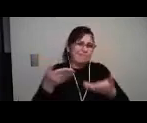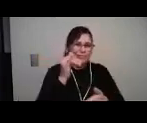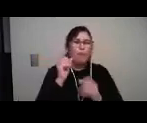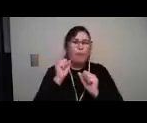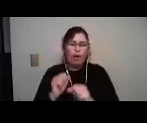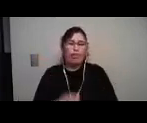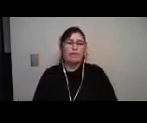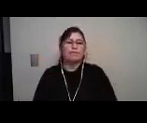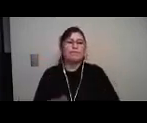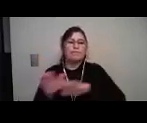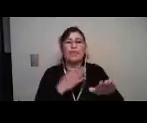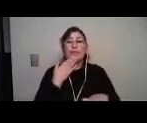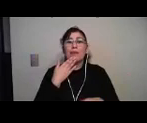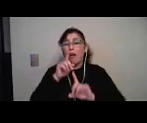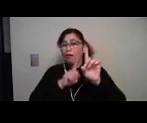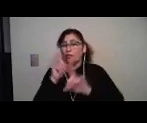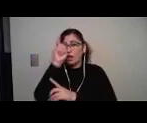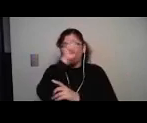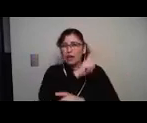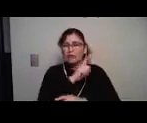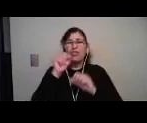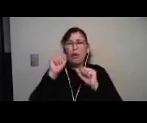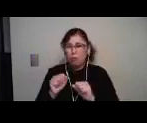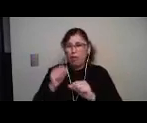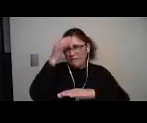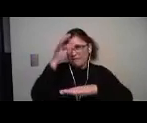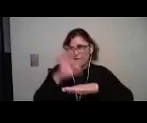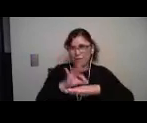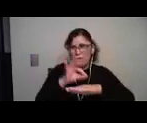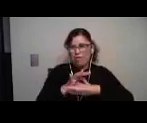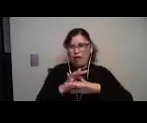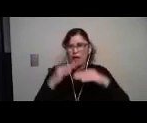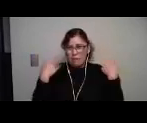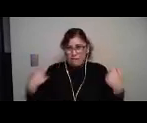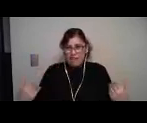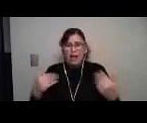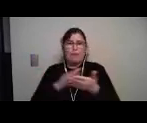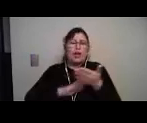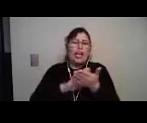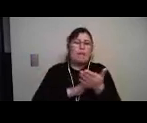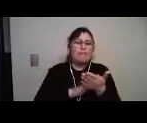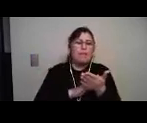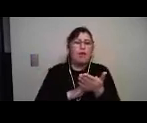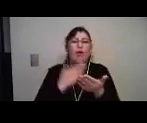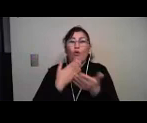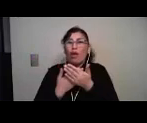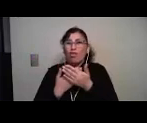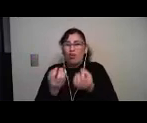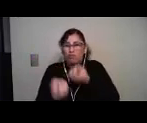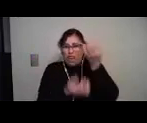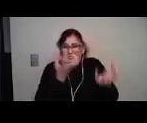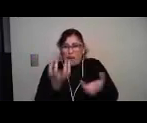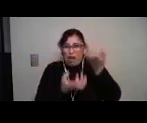Las complicaciones que puede generar una patología periférica tiene que ver con quemaduras, ¿cierto? Especialmente cuando hay alteraciones de